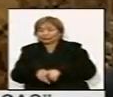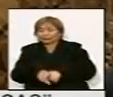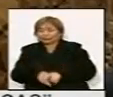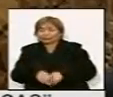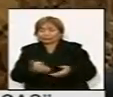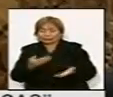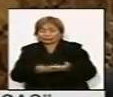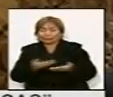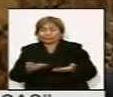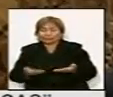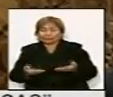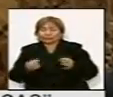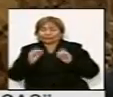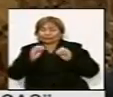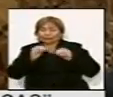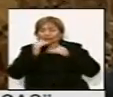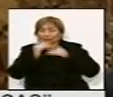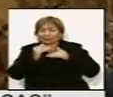habría que ponerles